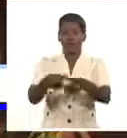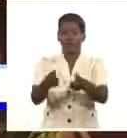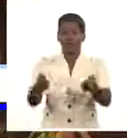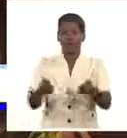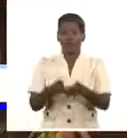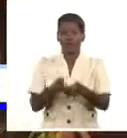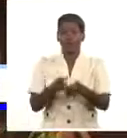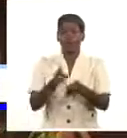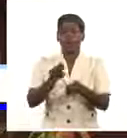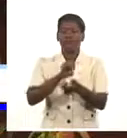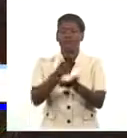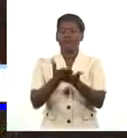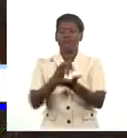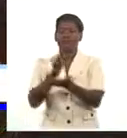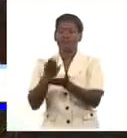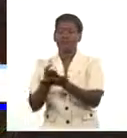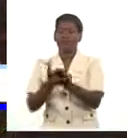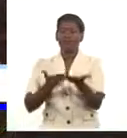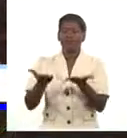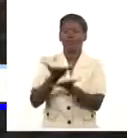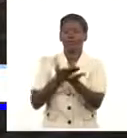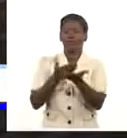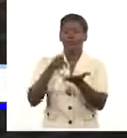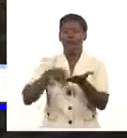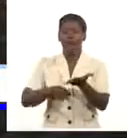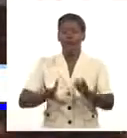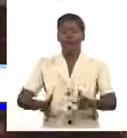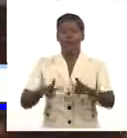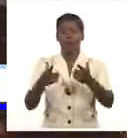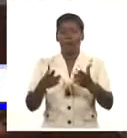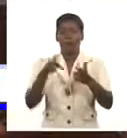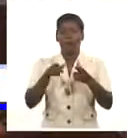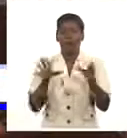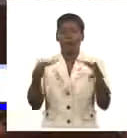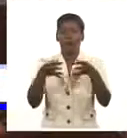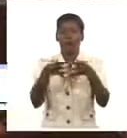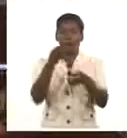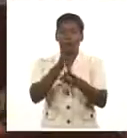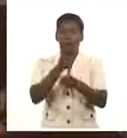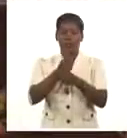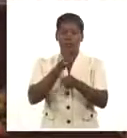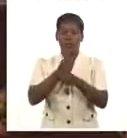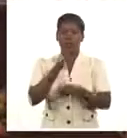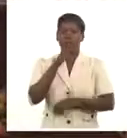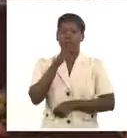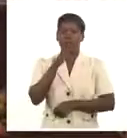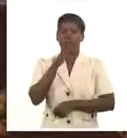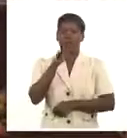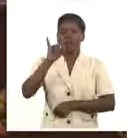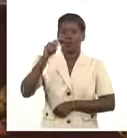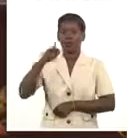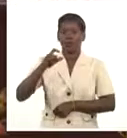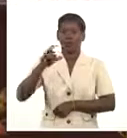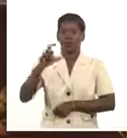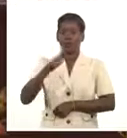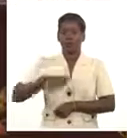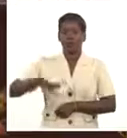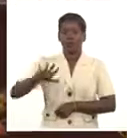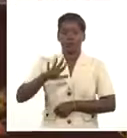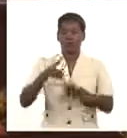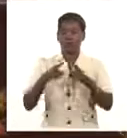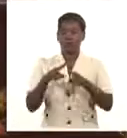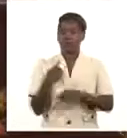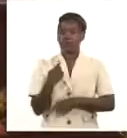de bases, CDR, FMC y la atención a los jóvenes. Nosotros no podemos hablar de fortalecimiento del partido si no